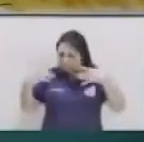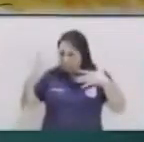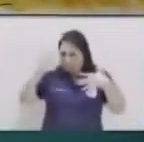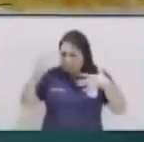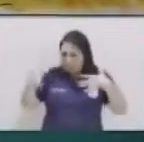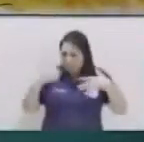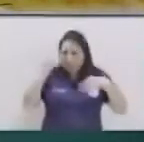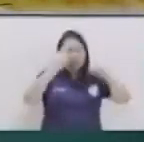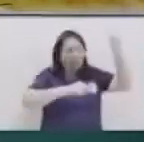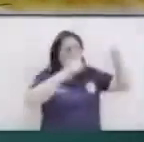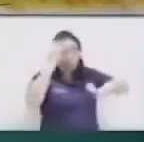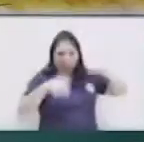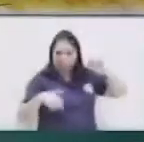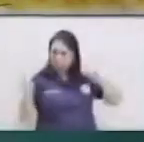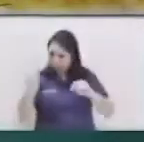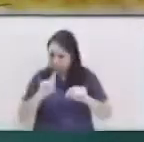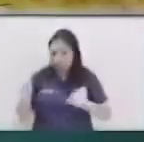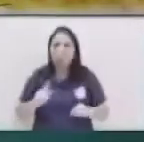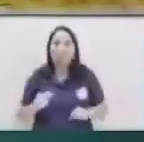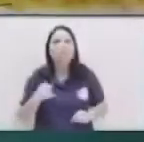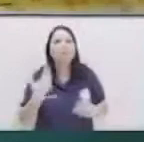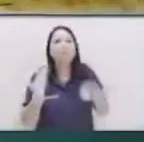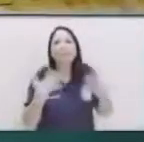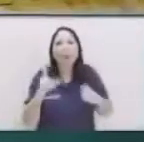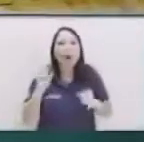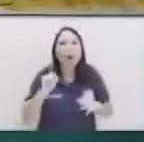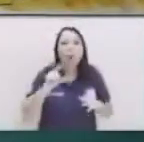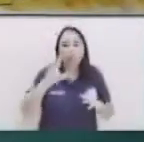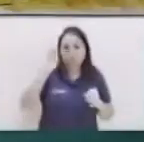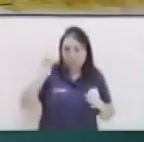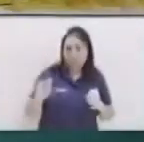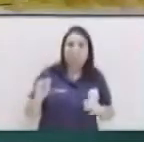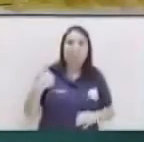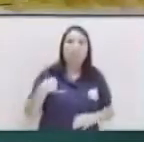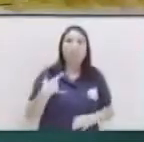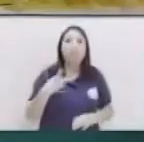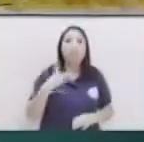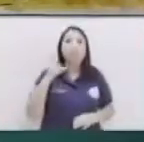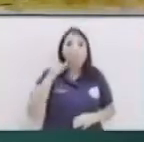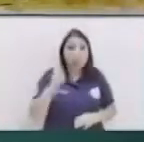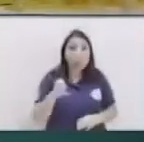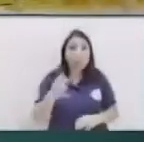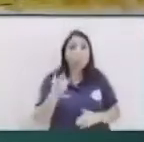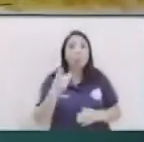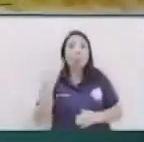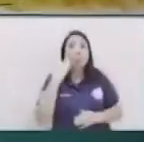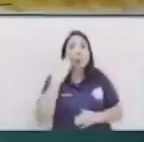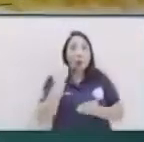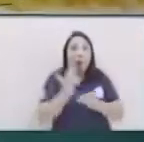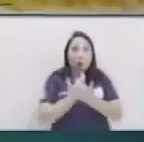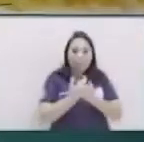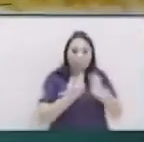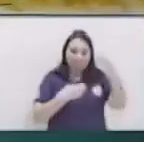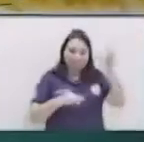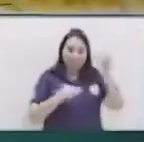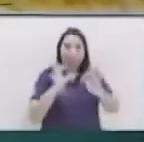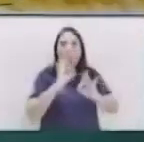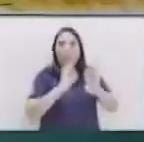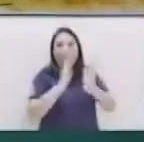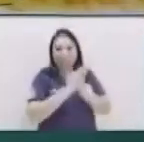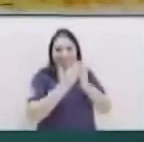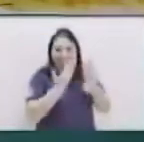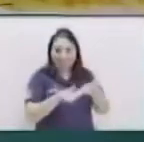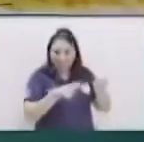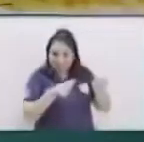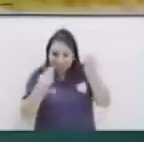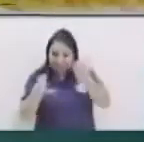no son adecuados. Por eso es de que a veces nosotros tenemos nuestras hojas de papel, nuestros cuadernos de dibujo, y es indispensable tener siempre un elemento